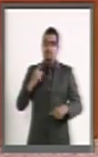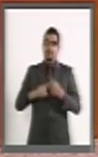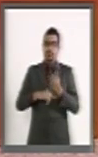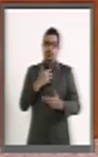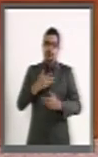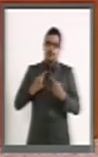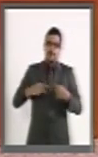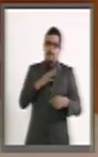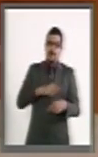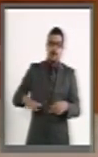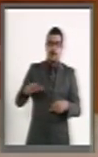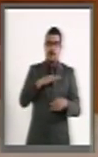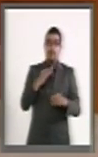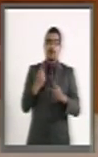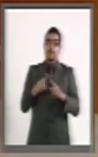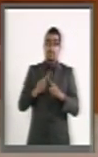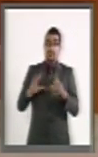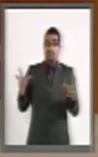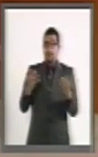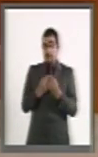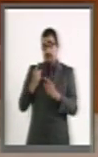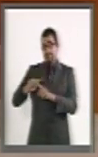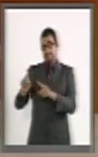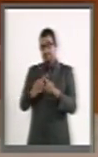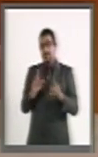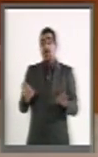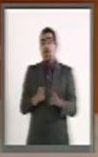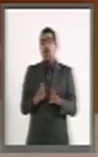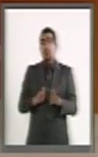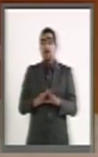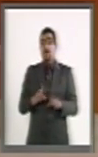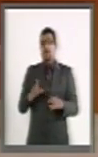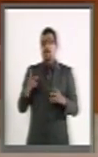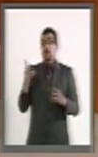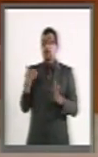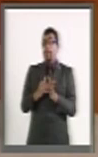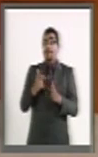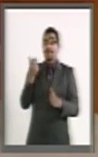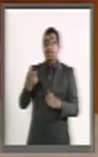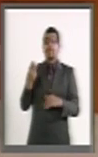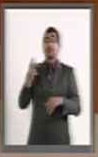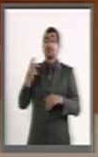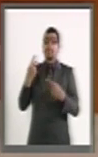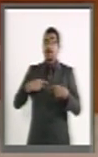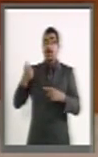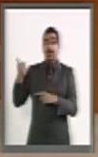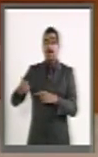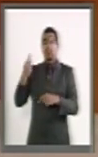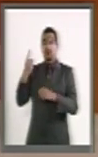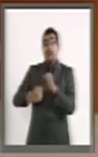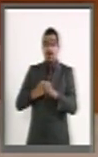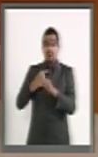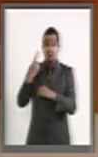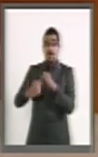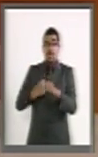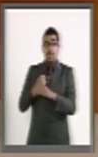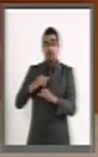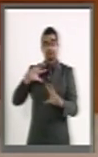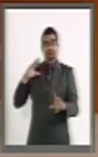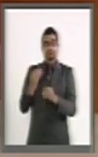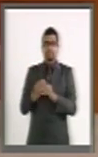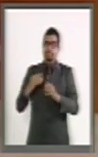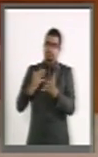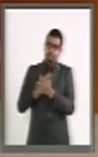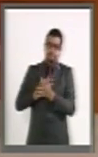la población de diabéticos, es de cerca de 8,000 pesos por persona al año, que se ha ido ya